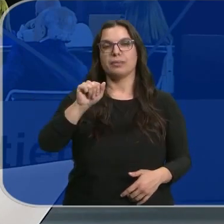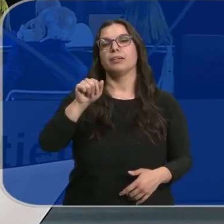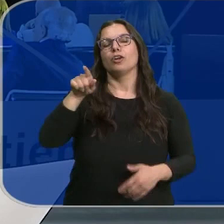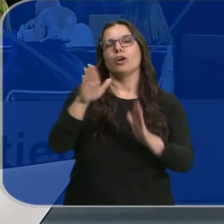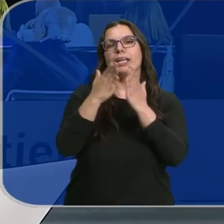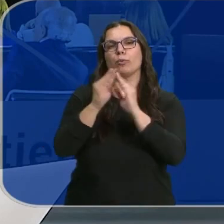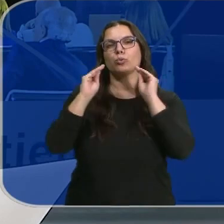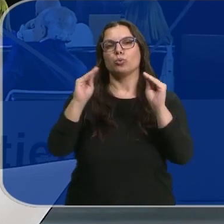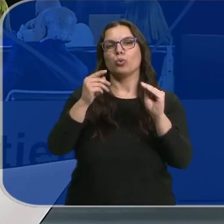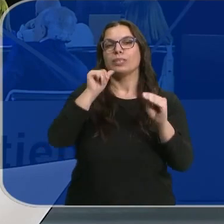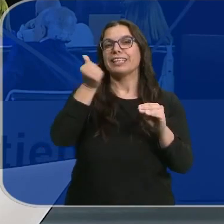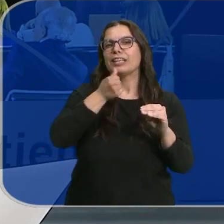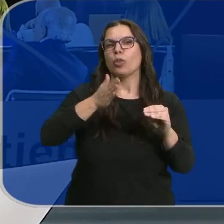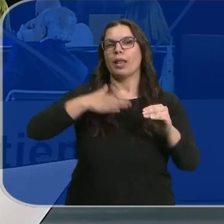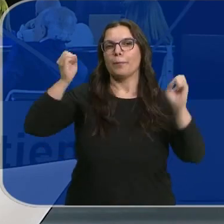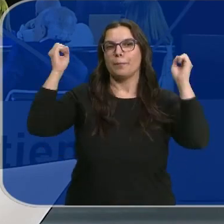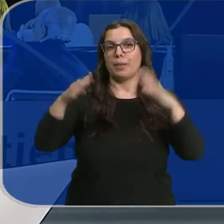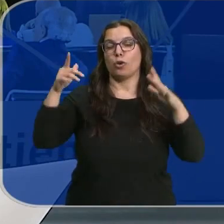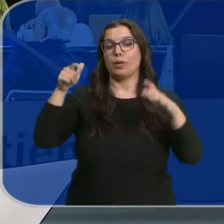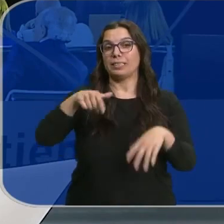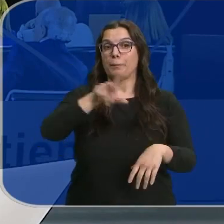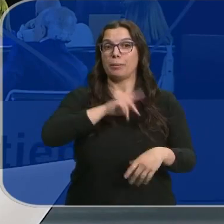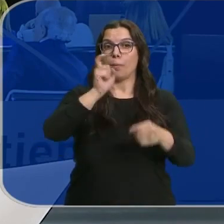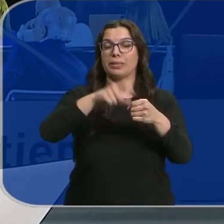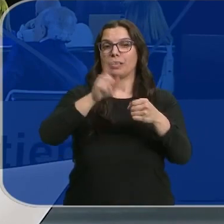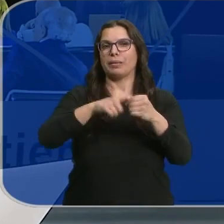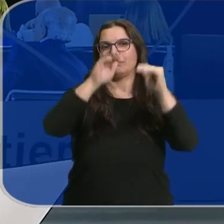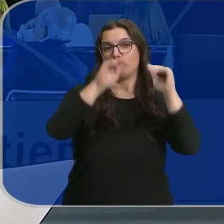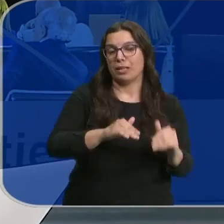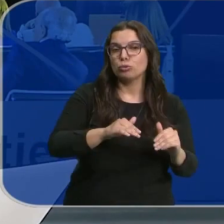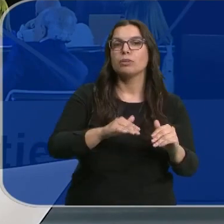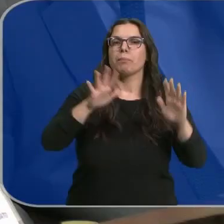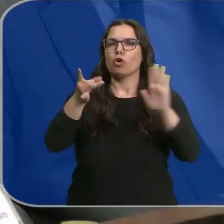del mago, un premio que ha bajado en número de participantes, pero no en su calidad.